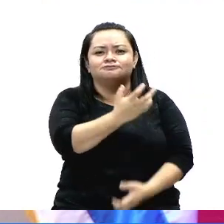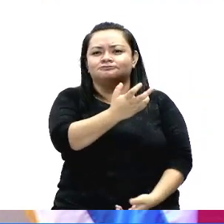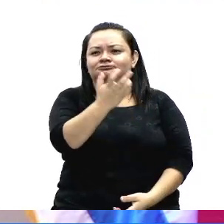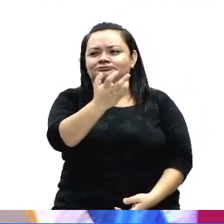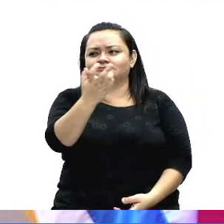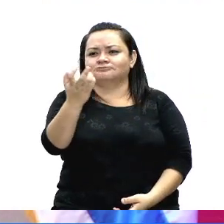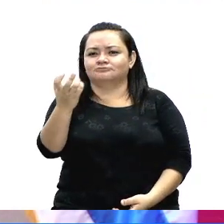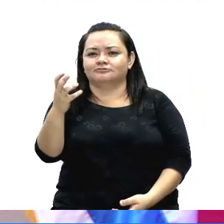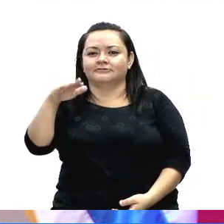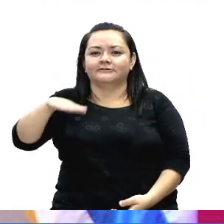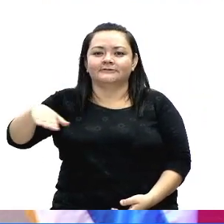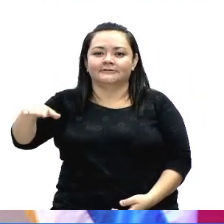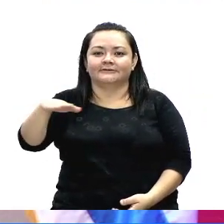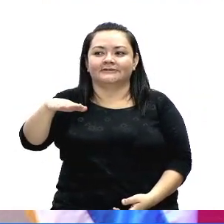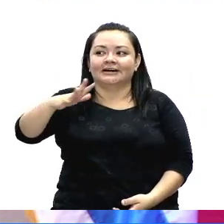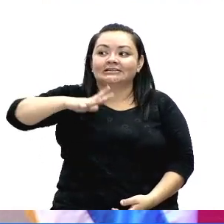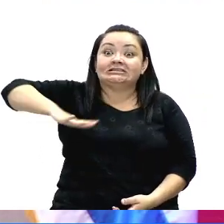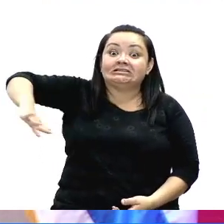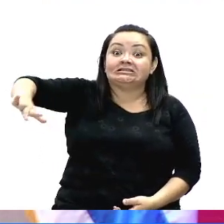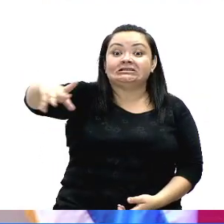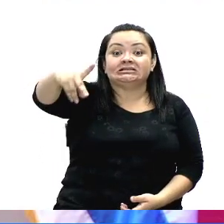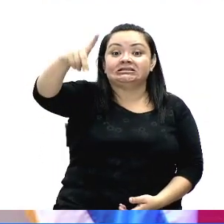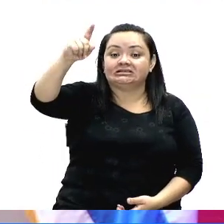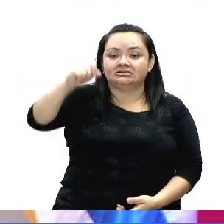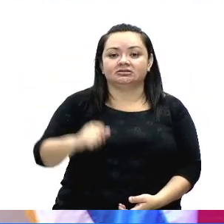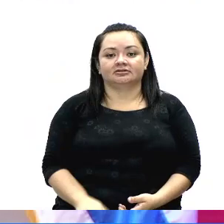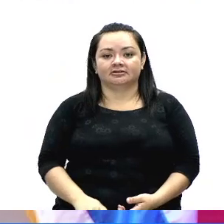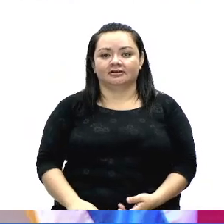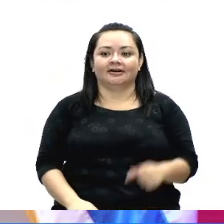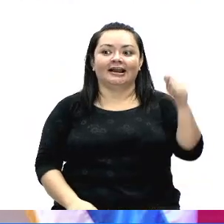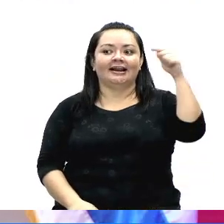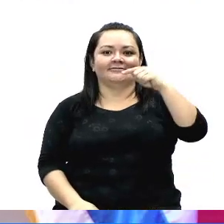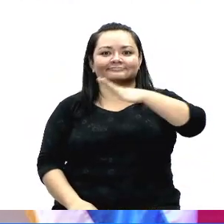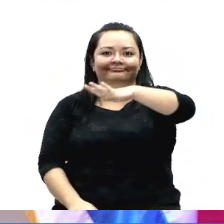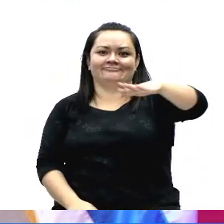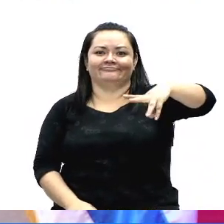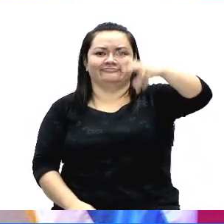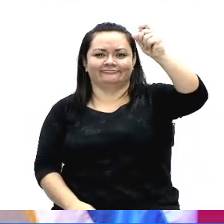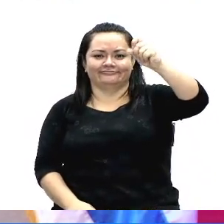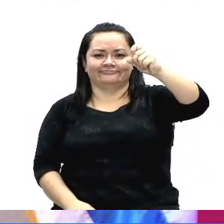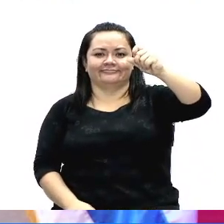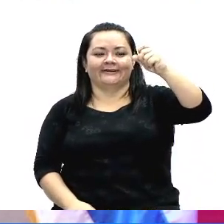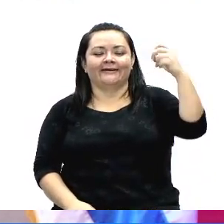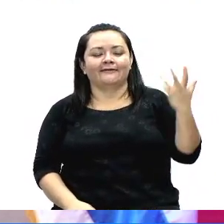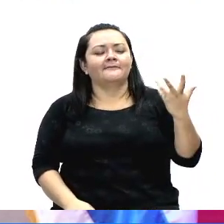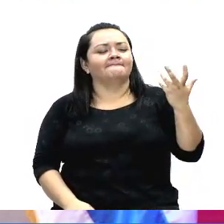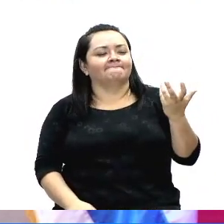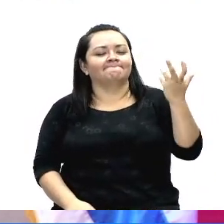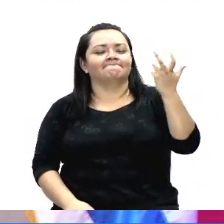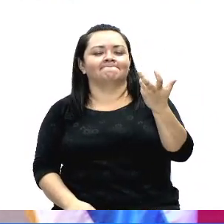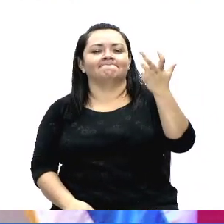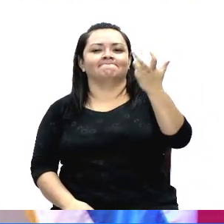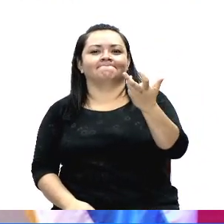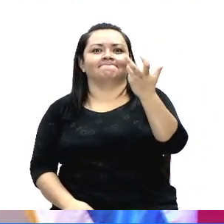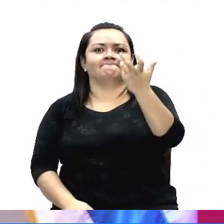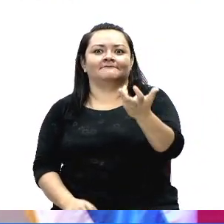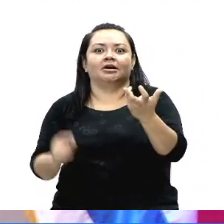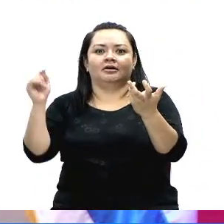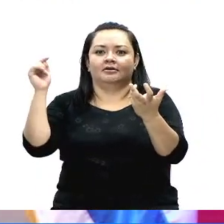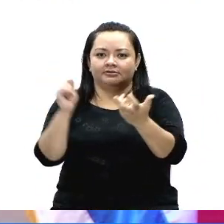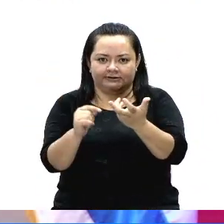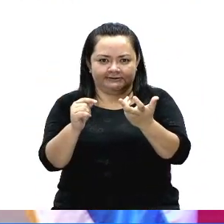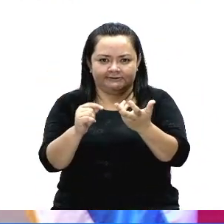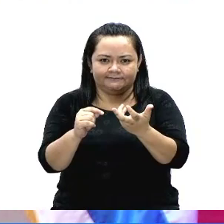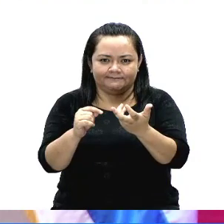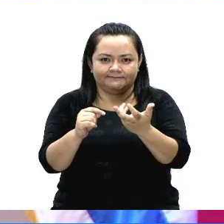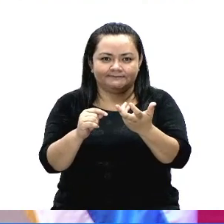un lugar llamado el desierto y en ese desierto donde fue llevado el pueblo donde lo condujeron donde lo llevaron